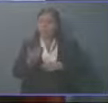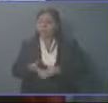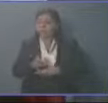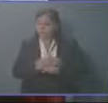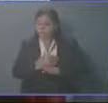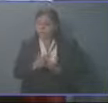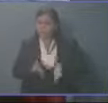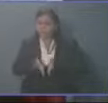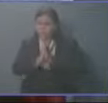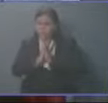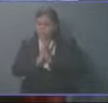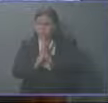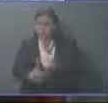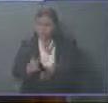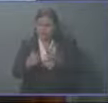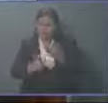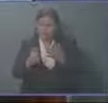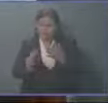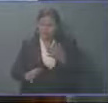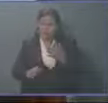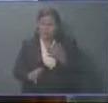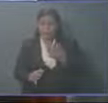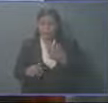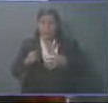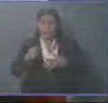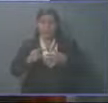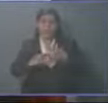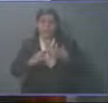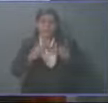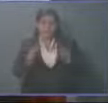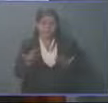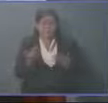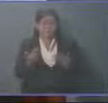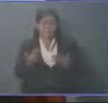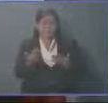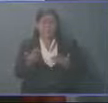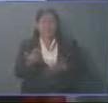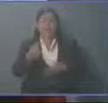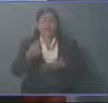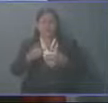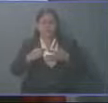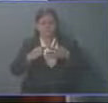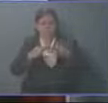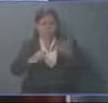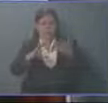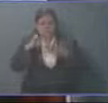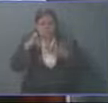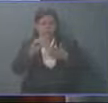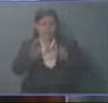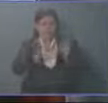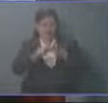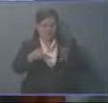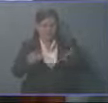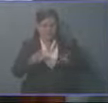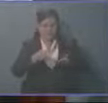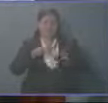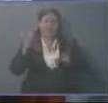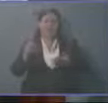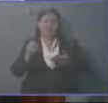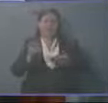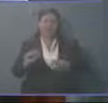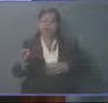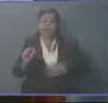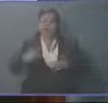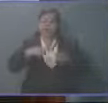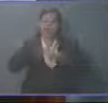pidiendo la ley de excepción, del estado de excepción, era la autorización para salir a